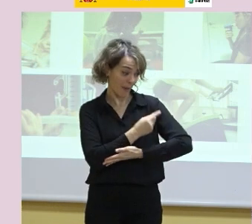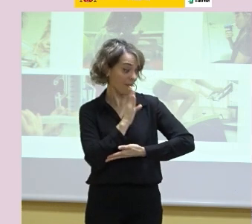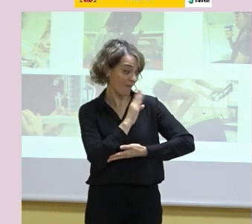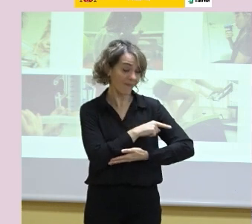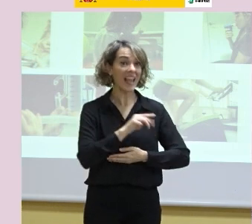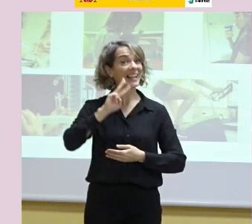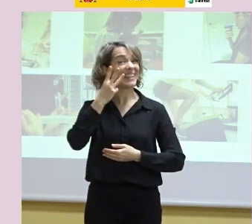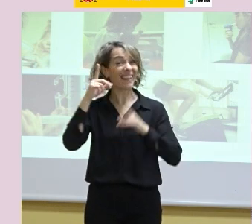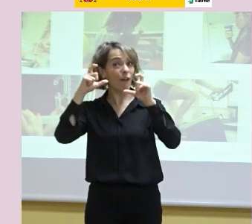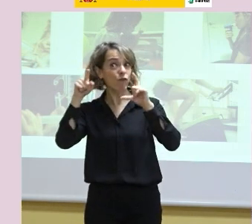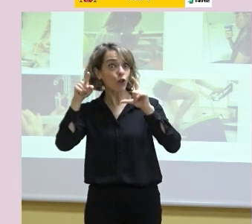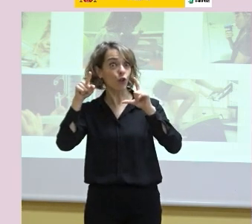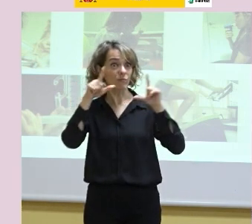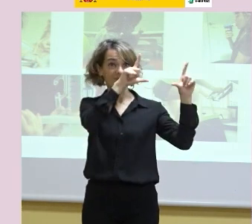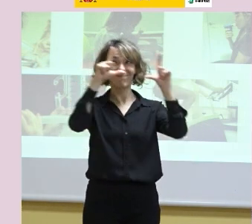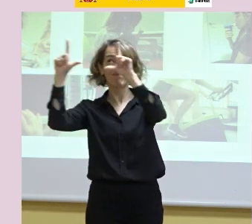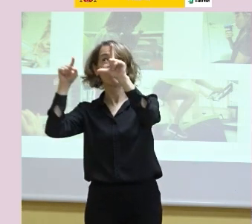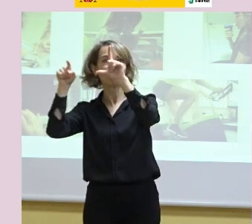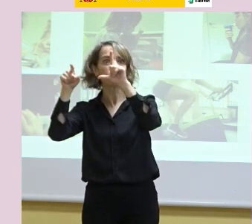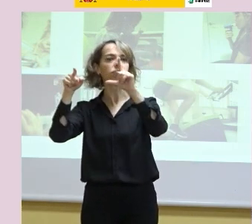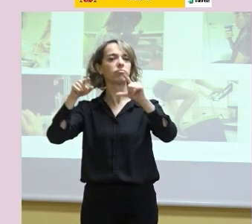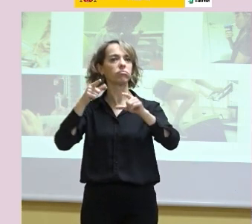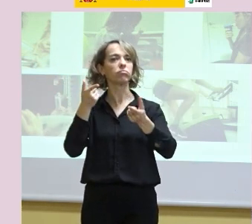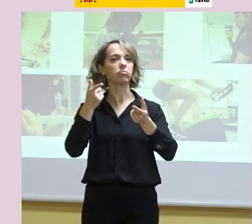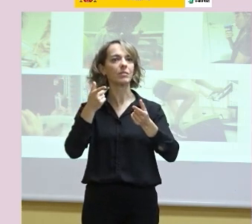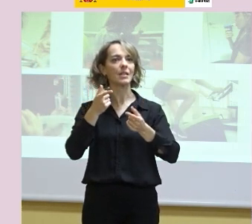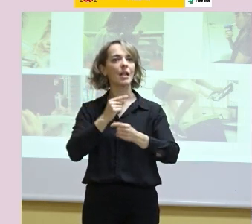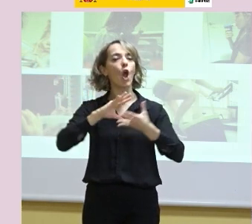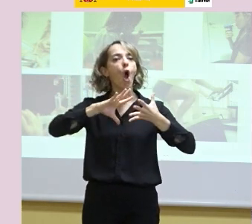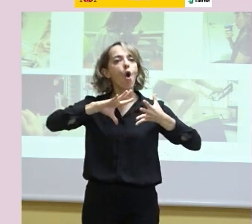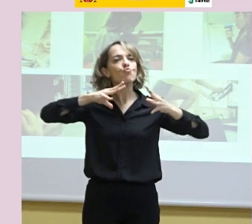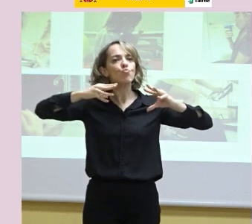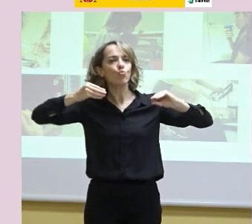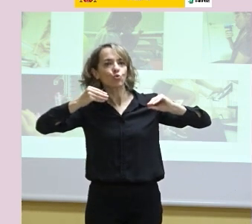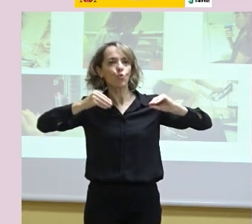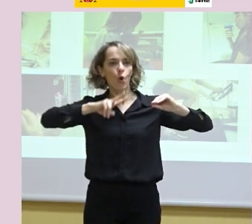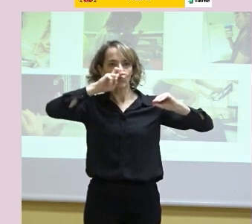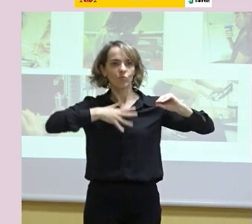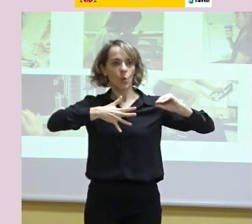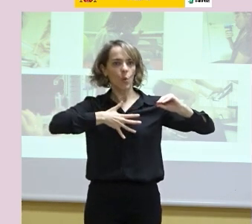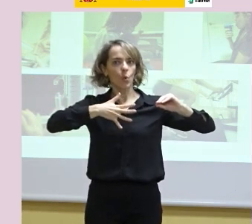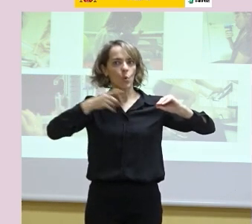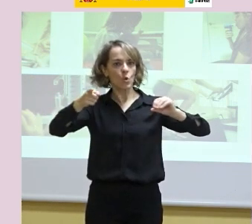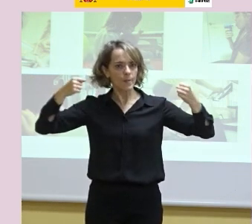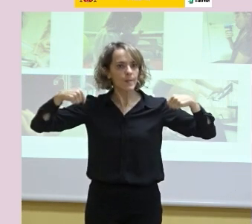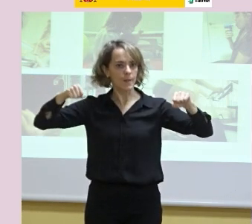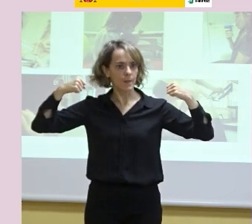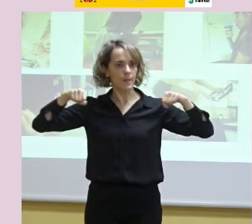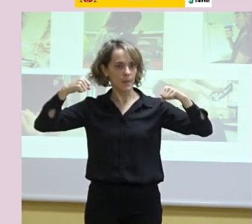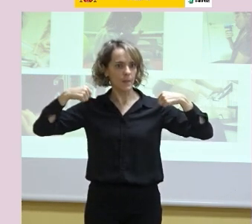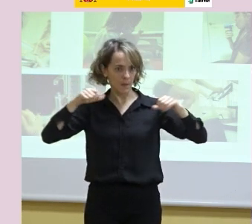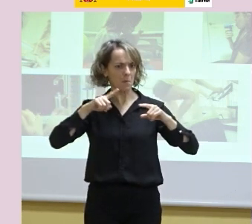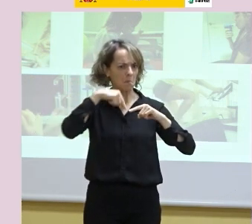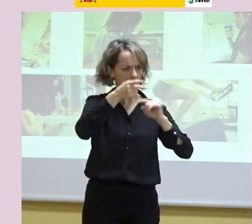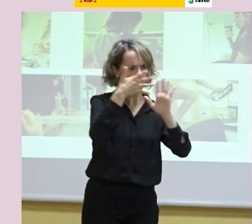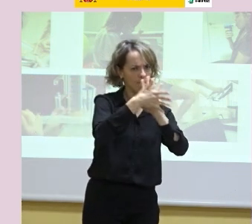tercera imagen de la parte superior es entrenamiento de la musculatura respiratoria. No sé si se conoce este término, pero vamos a hablar de ello más adelante. He